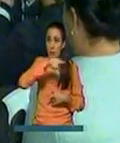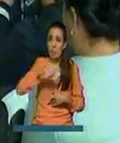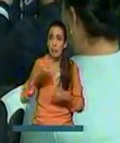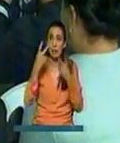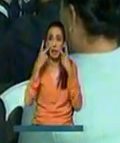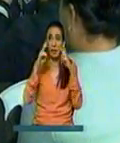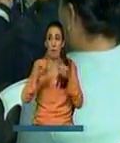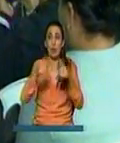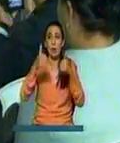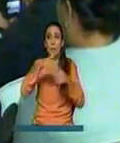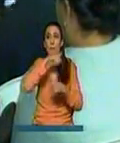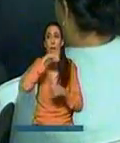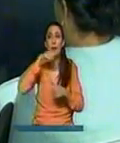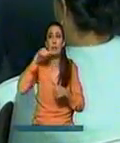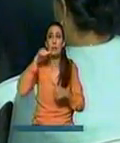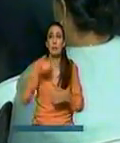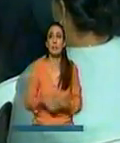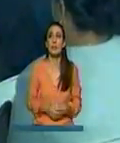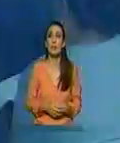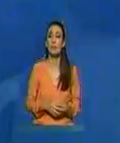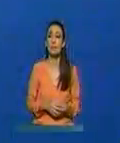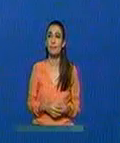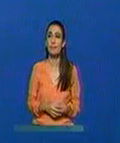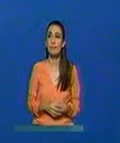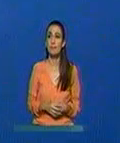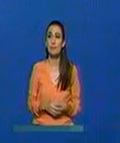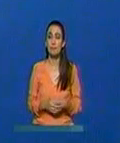conocen de una buena cerveza artesanal.